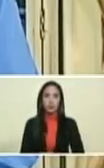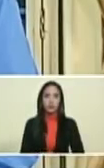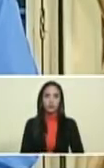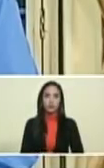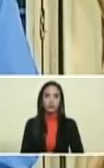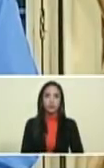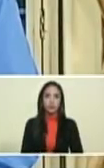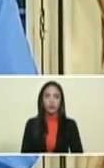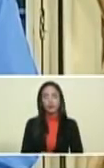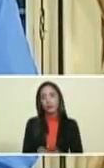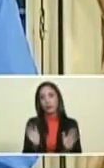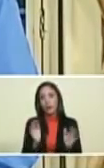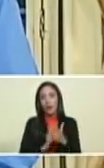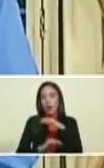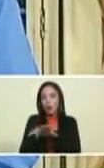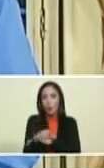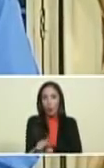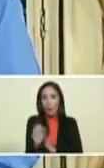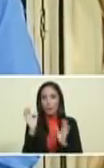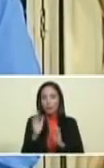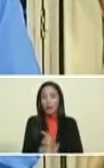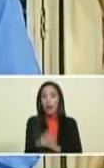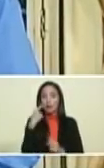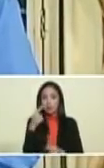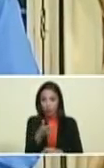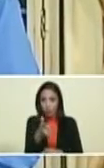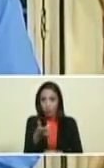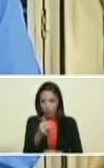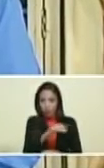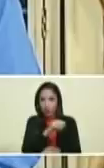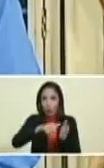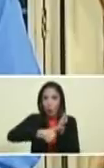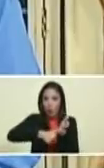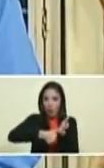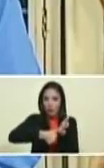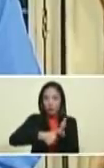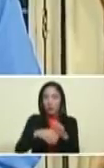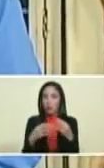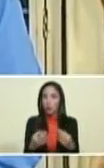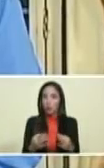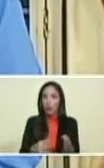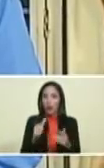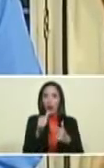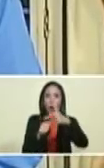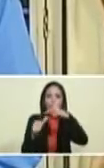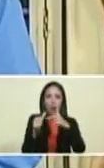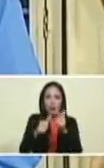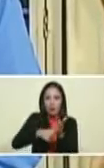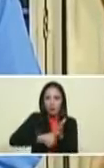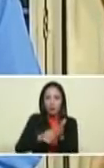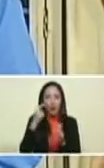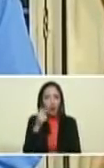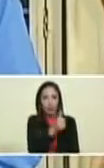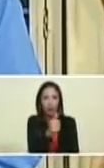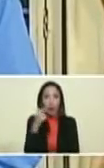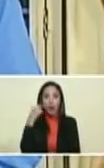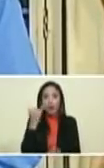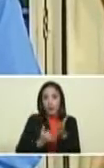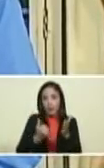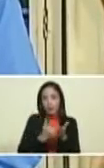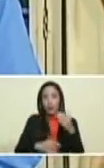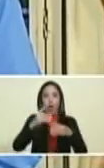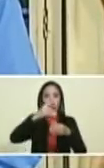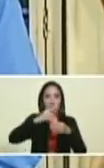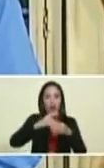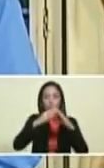va a permitir que con la huella dactilar de cada uno de los inscritos en el censo